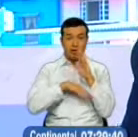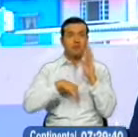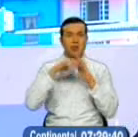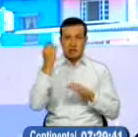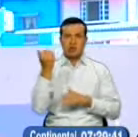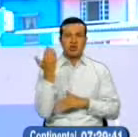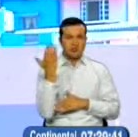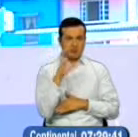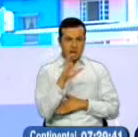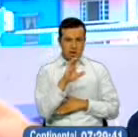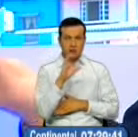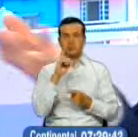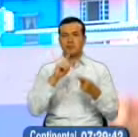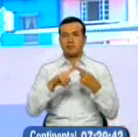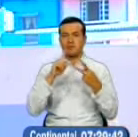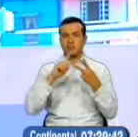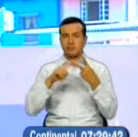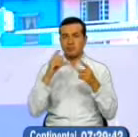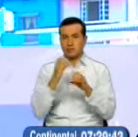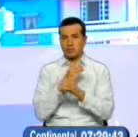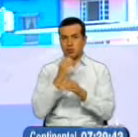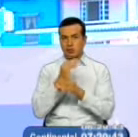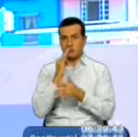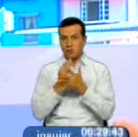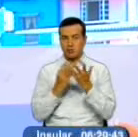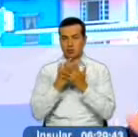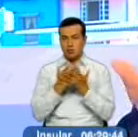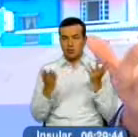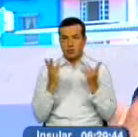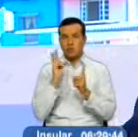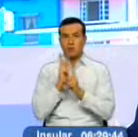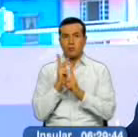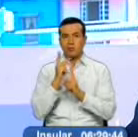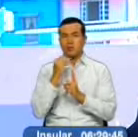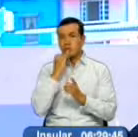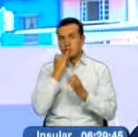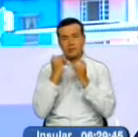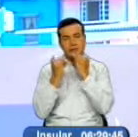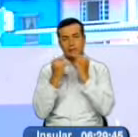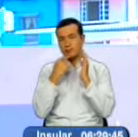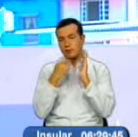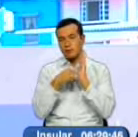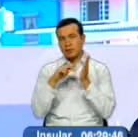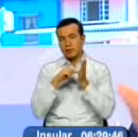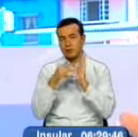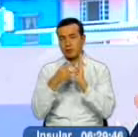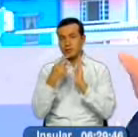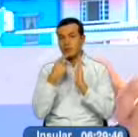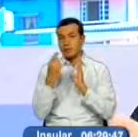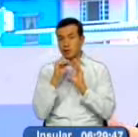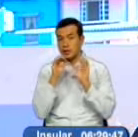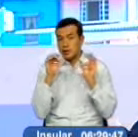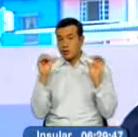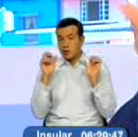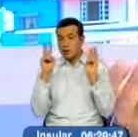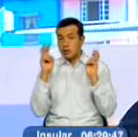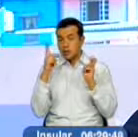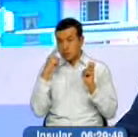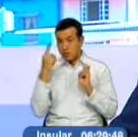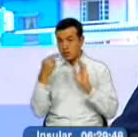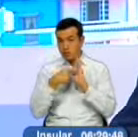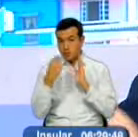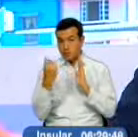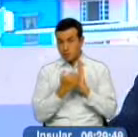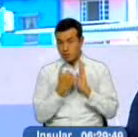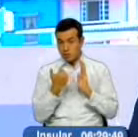insatisfechas. Pero por otro lado, la fórmula mismo tiene un componente de eficiencia, es decir, esa eficiencia está relacionada con el cobro de